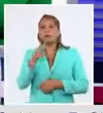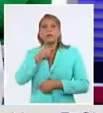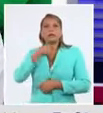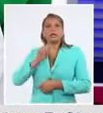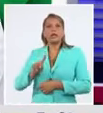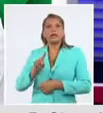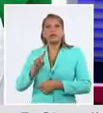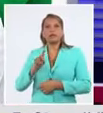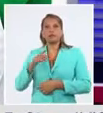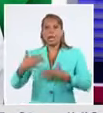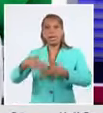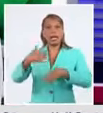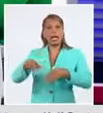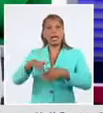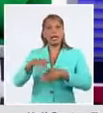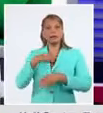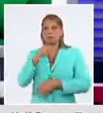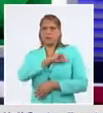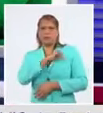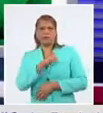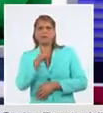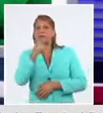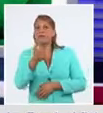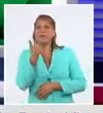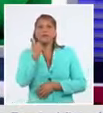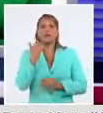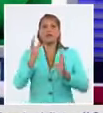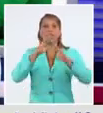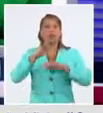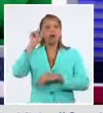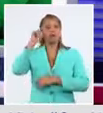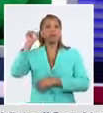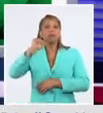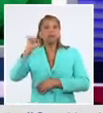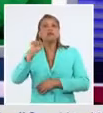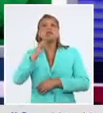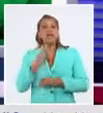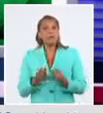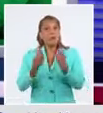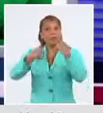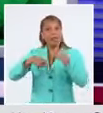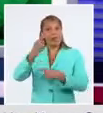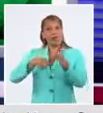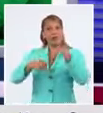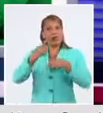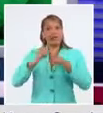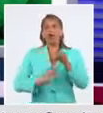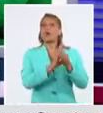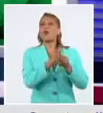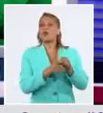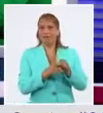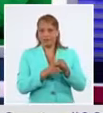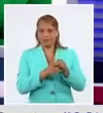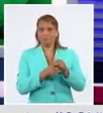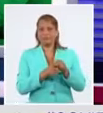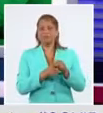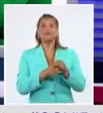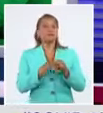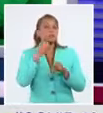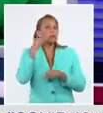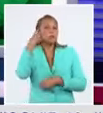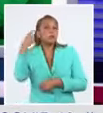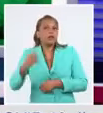igual pueden haberse enfermado y ellos no haberse dado cuenta de la enfermedad sin haber tenido un resultado, y aquellos pacientes